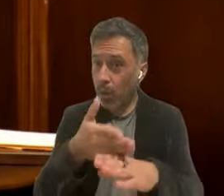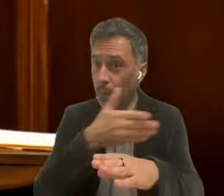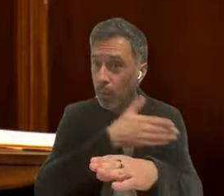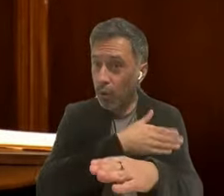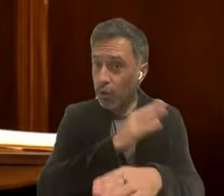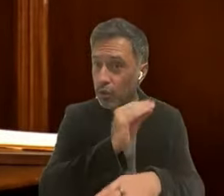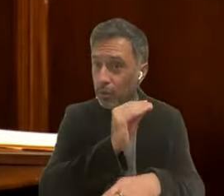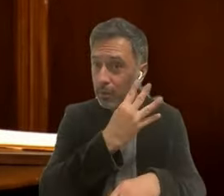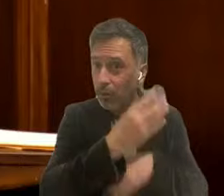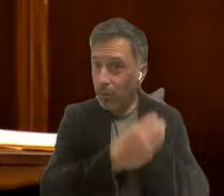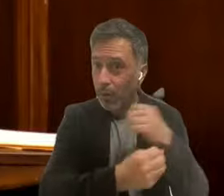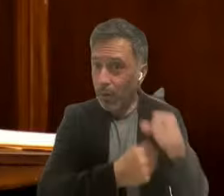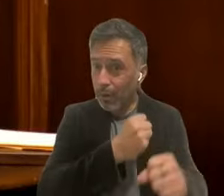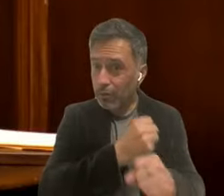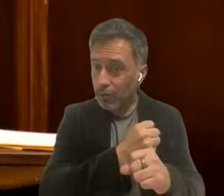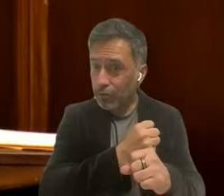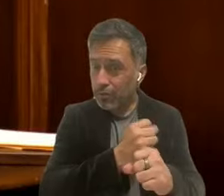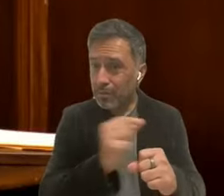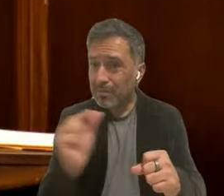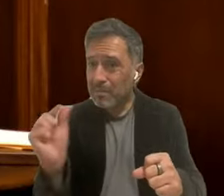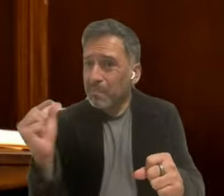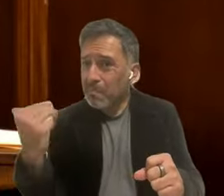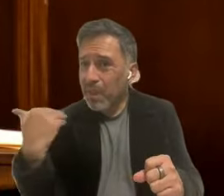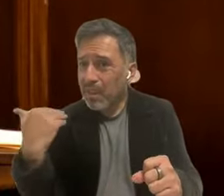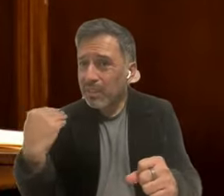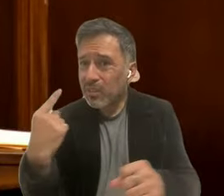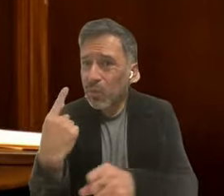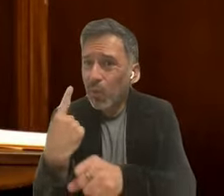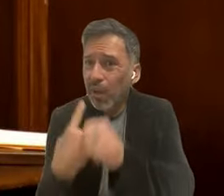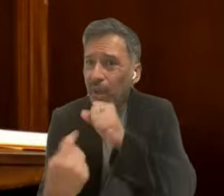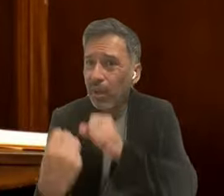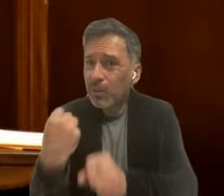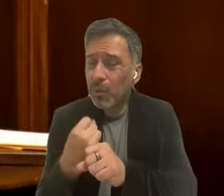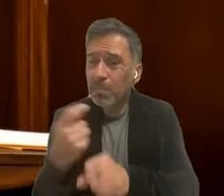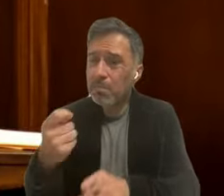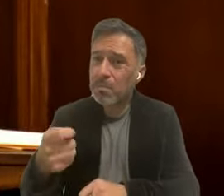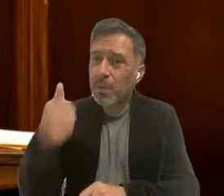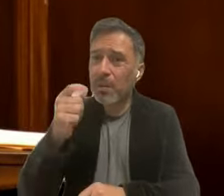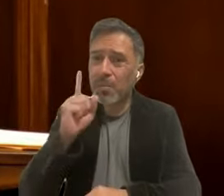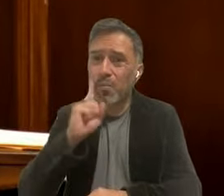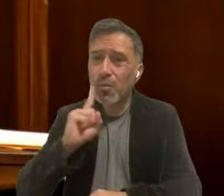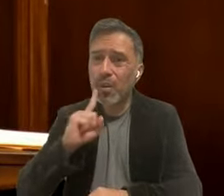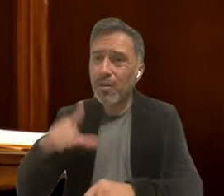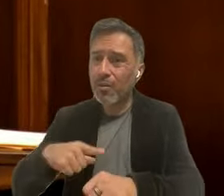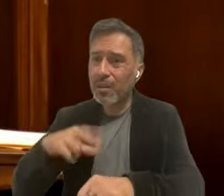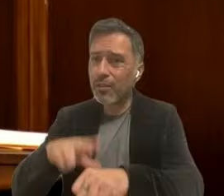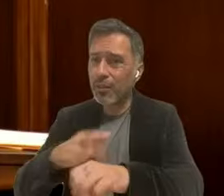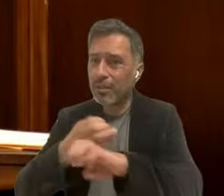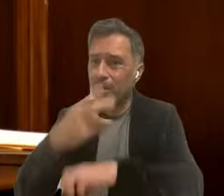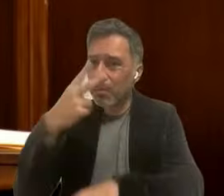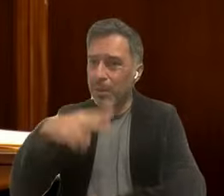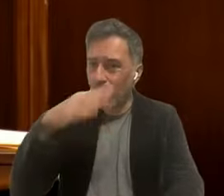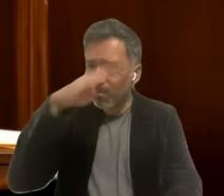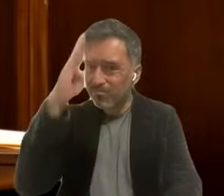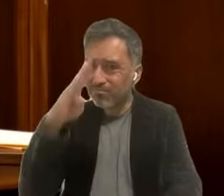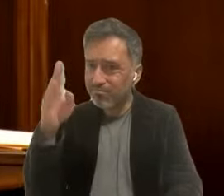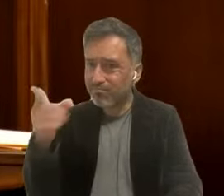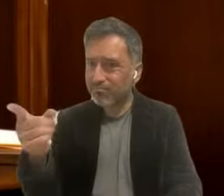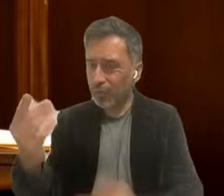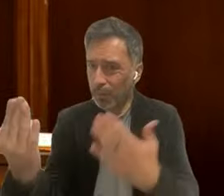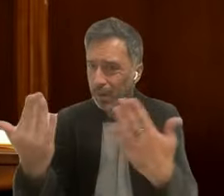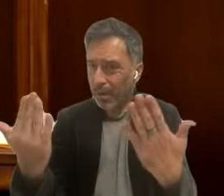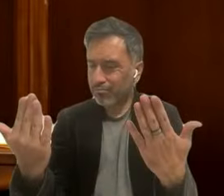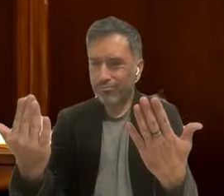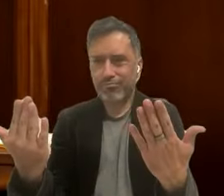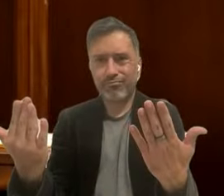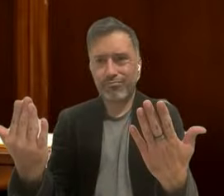administración de la primer mujer gobernadora del Estado de México, del primer partido de izquierda, de